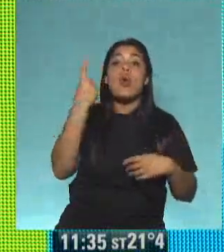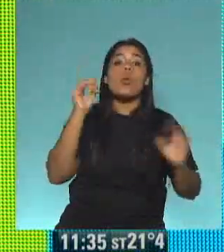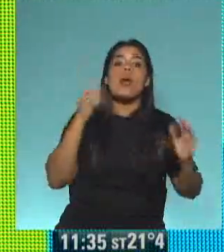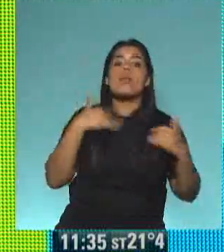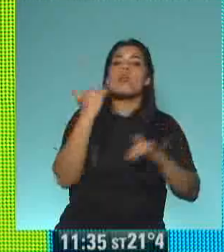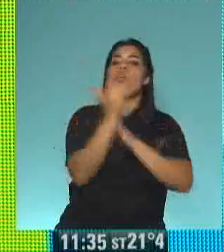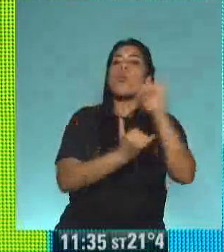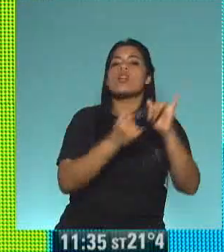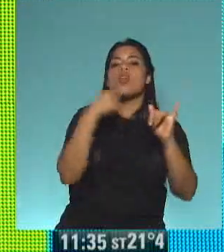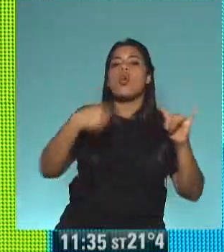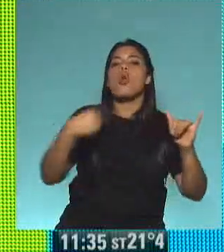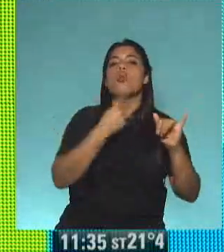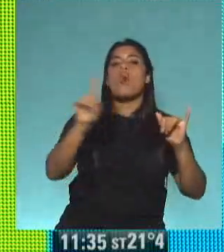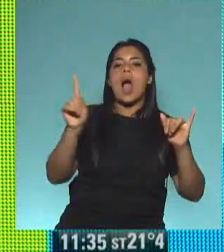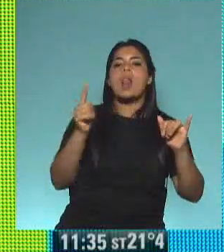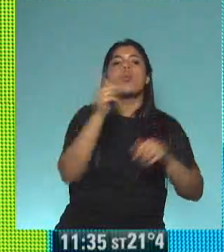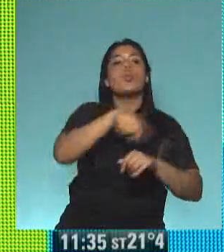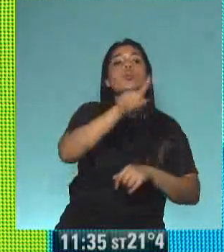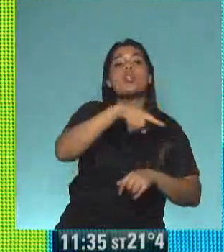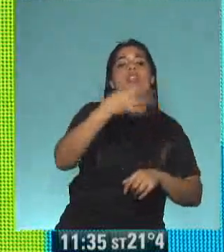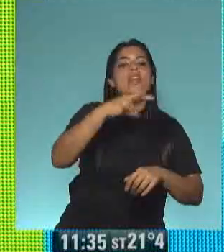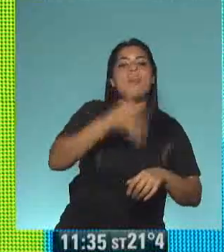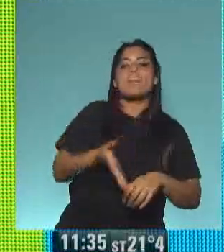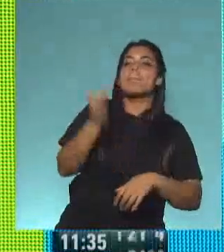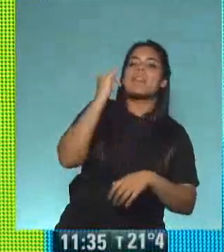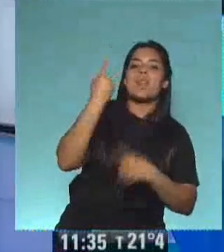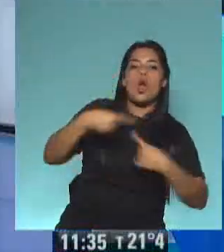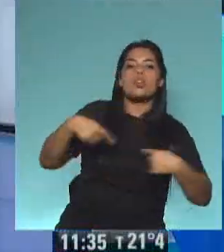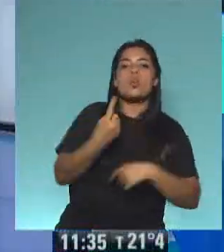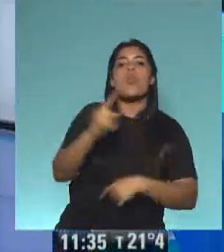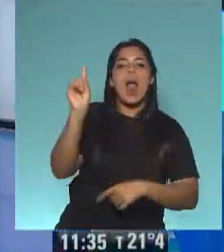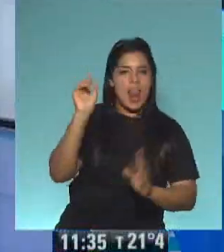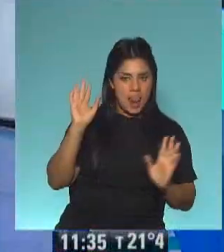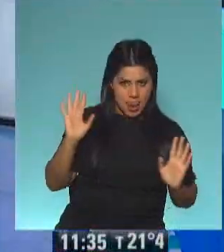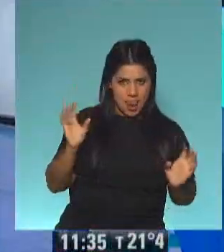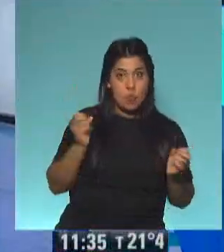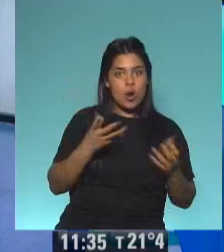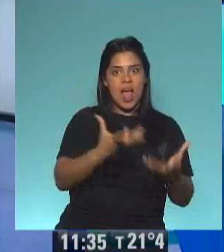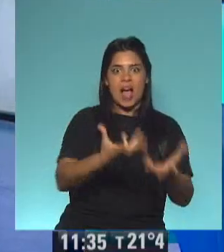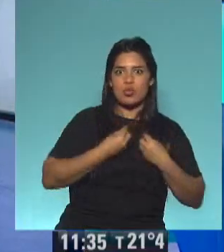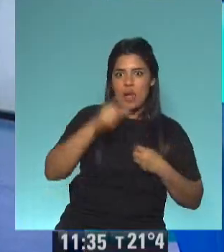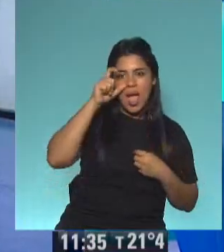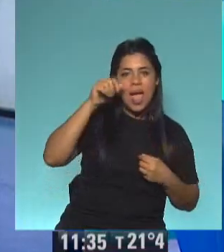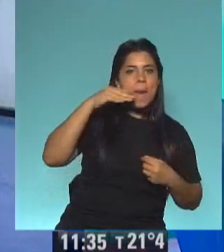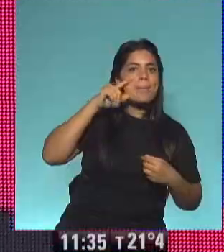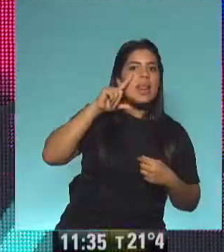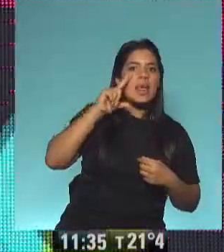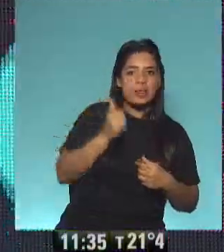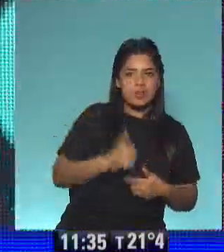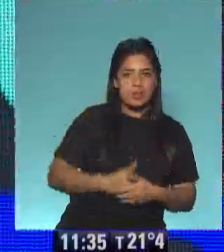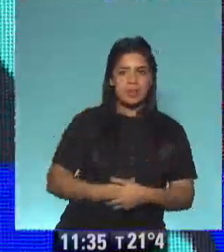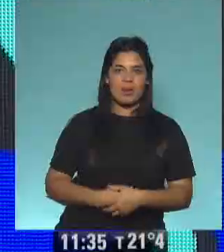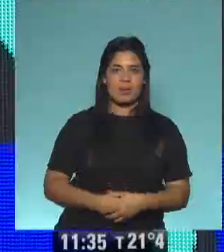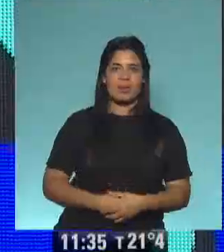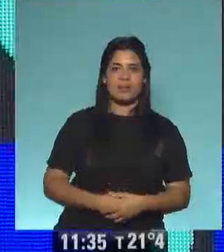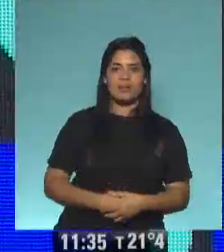el color y ustedes van a empezar a intentar adivinar. Buenísimo. Bueno, entonces Emilia nos va a ayudar para este juego seguramente. Sí, pero hoy en vez